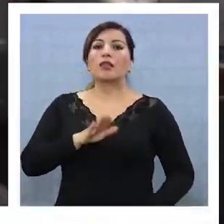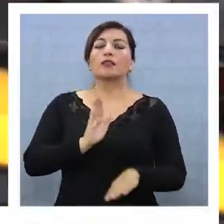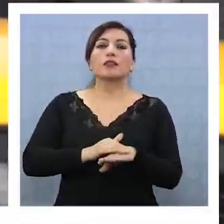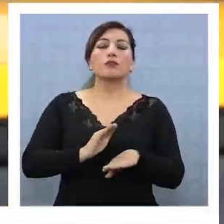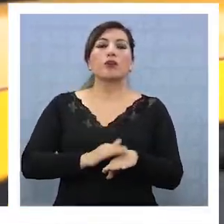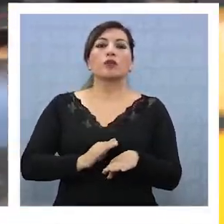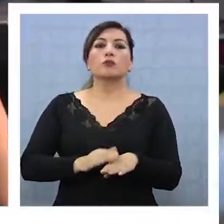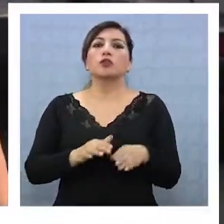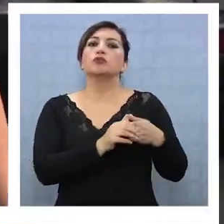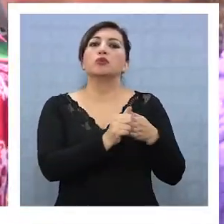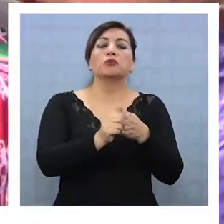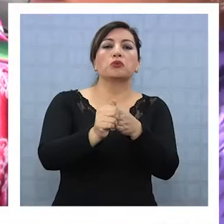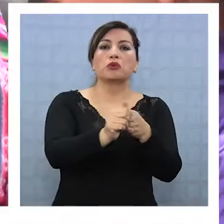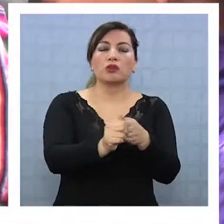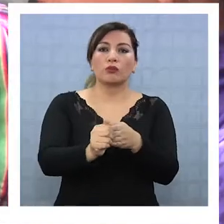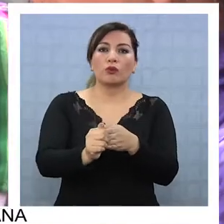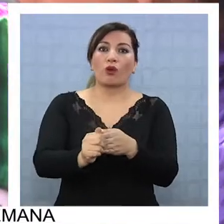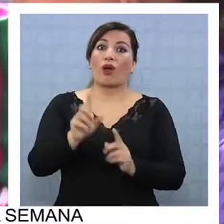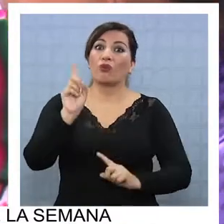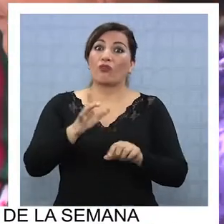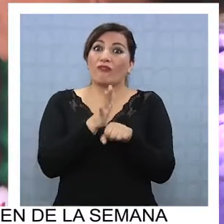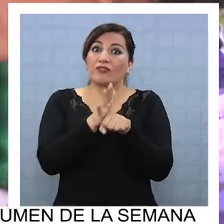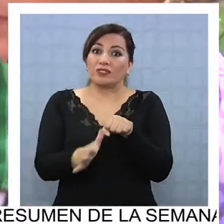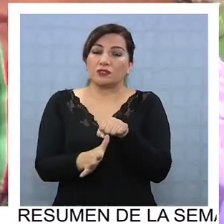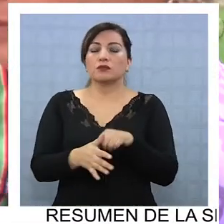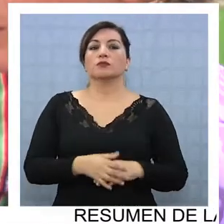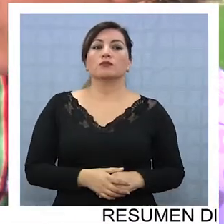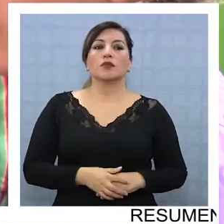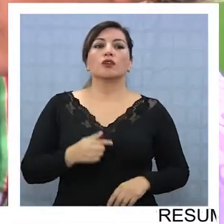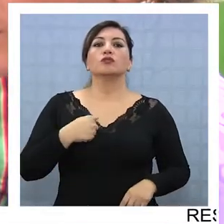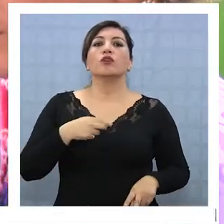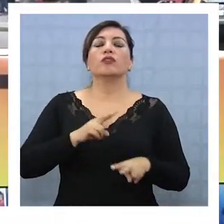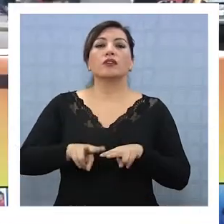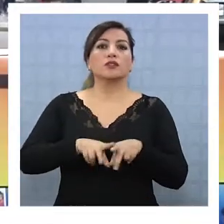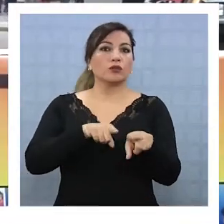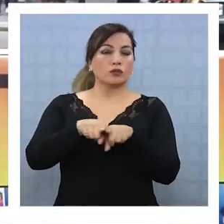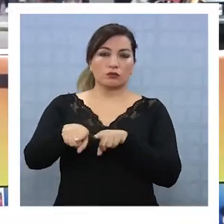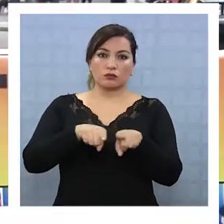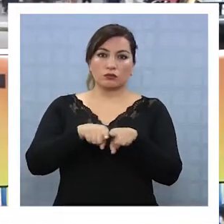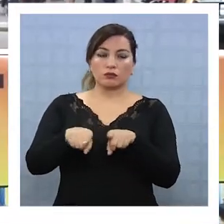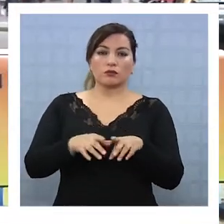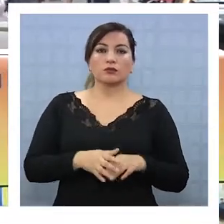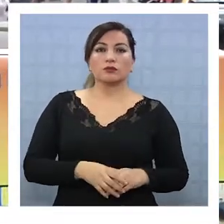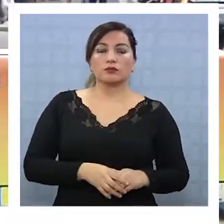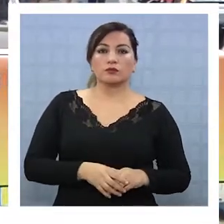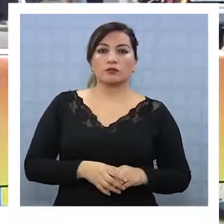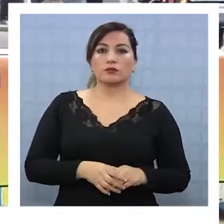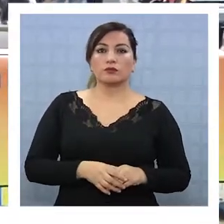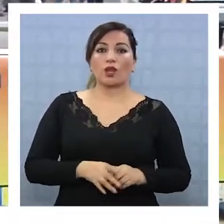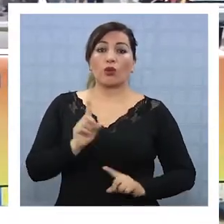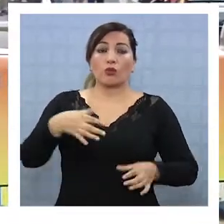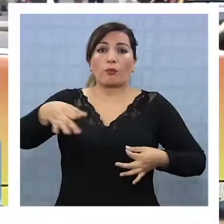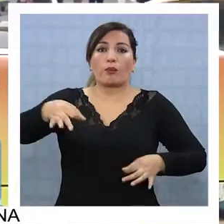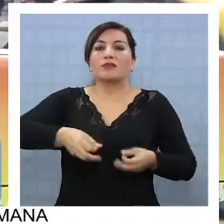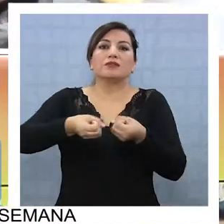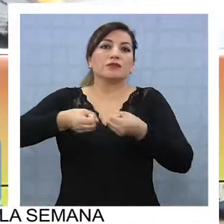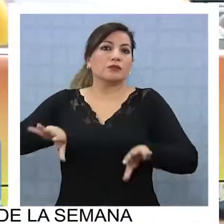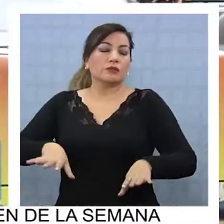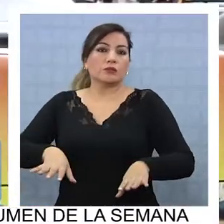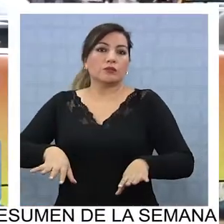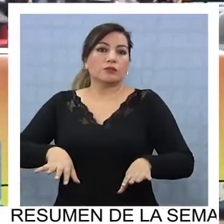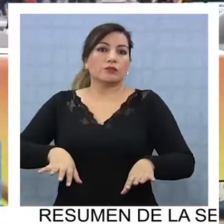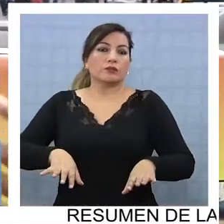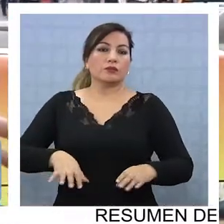y tienen permisos de turismo o residencia vencidos. Yo estoy en trámite, porque de igual manera los papeles se me han perdido